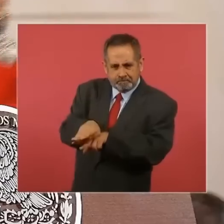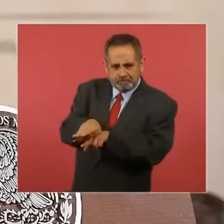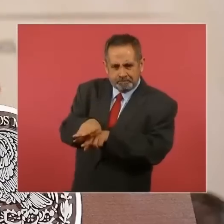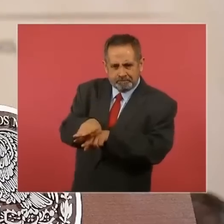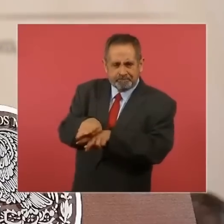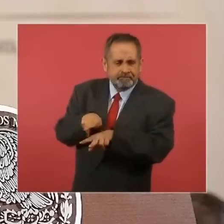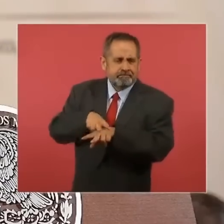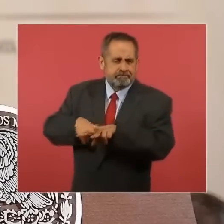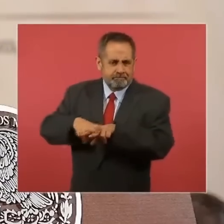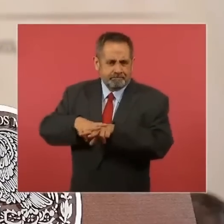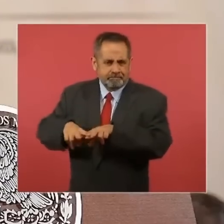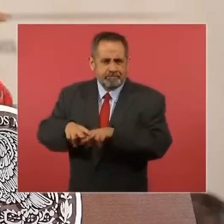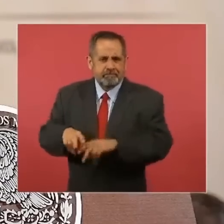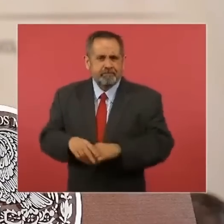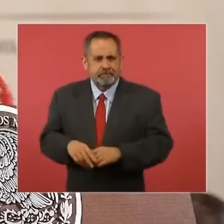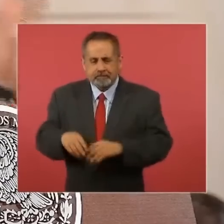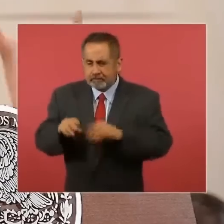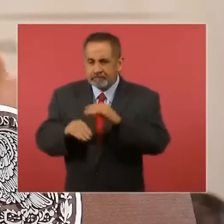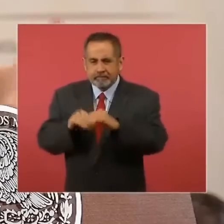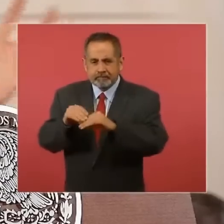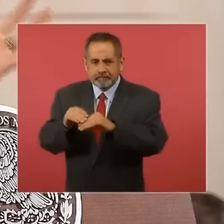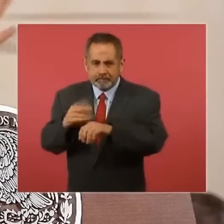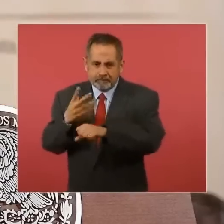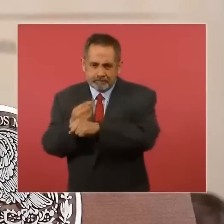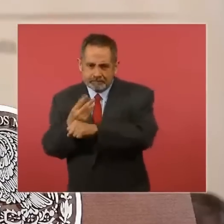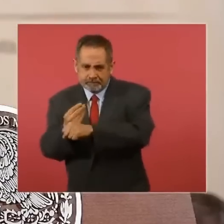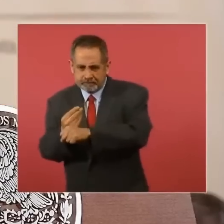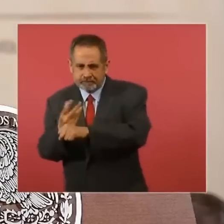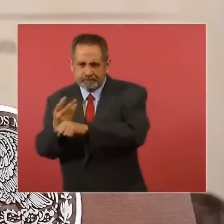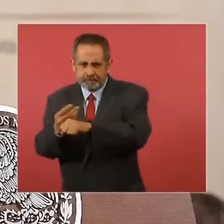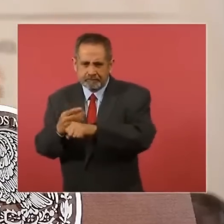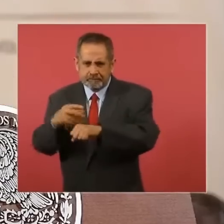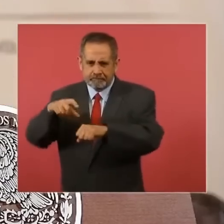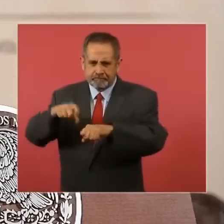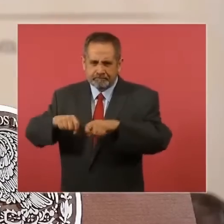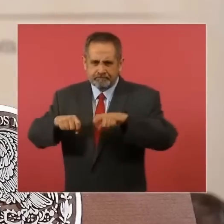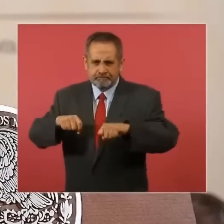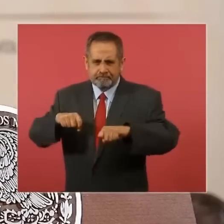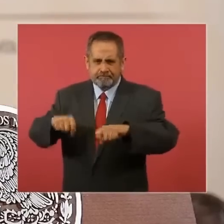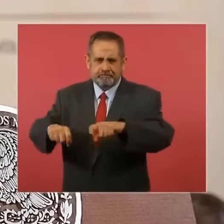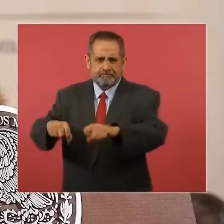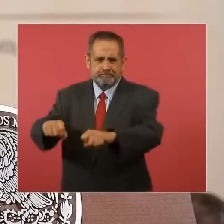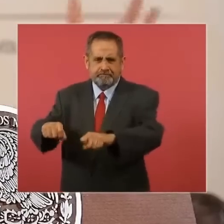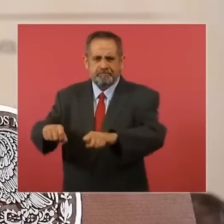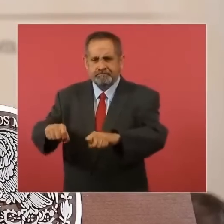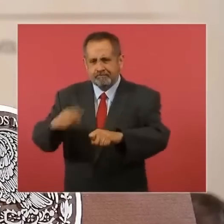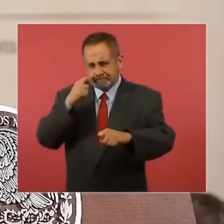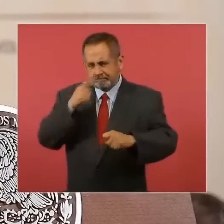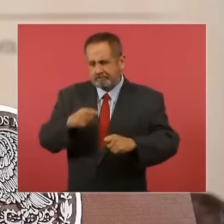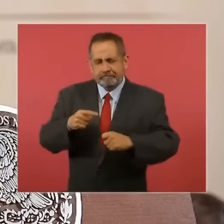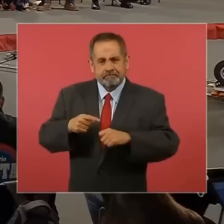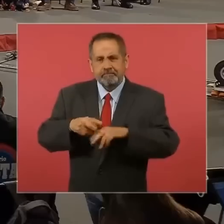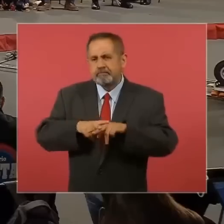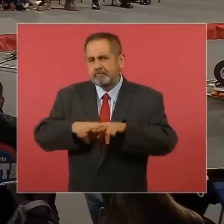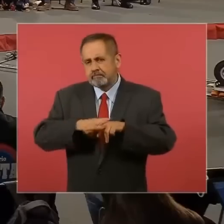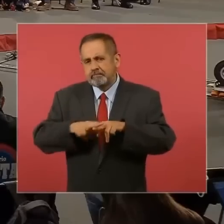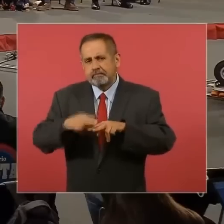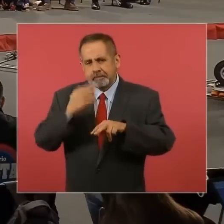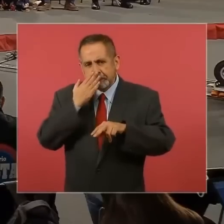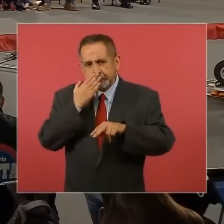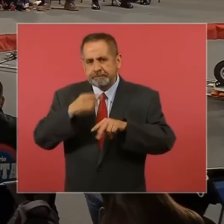4 plataformas, hay que ponerlos en la vía y hay que ensamblar, hay que hacer el acoplamiento de cada uno de los coches para que realmente podamos